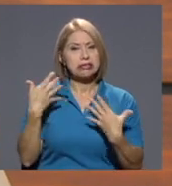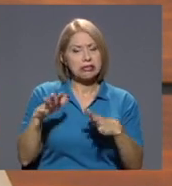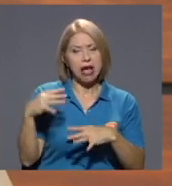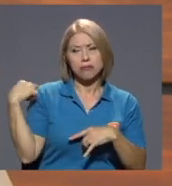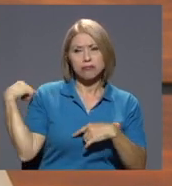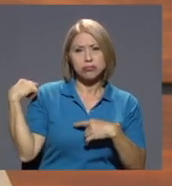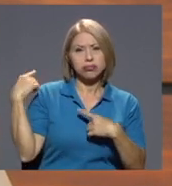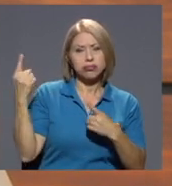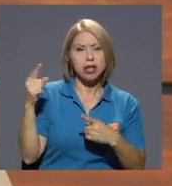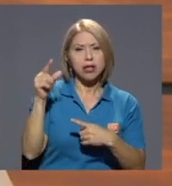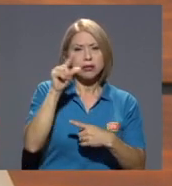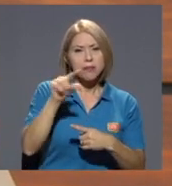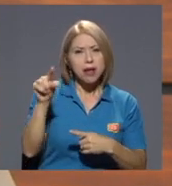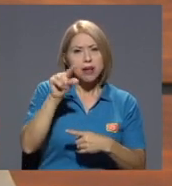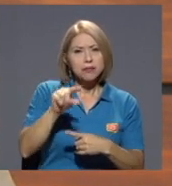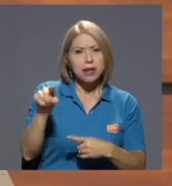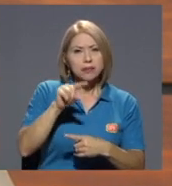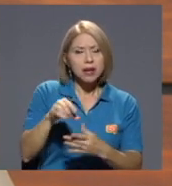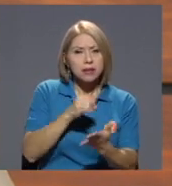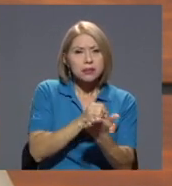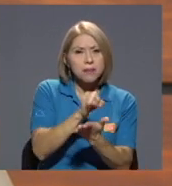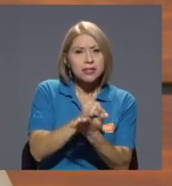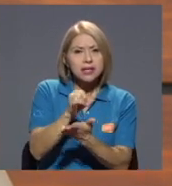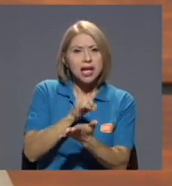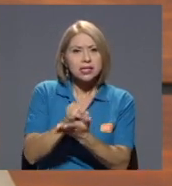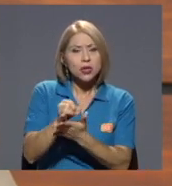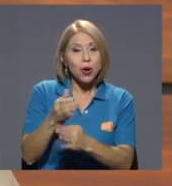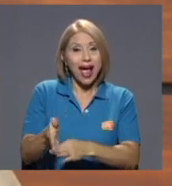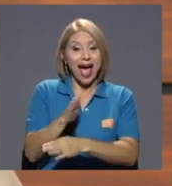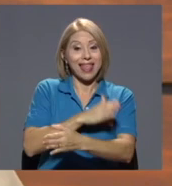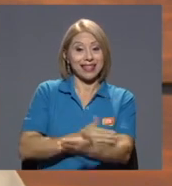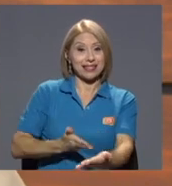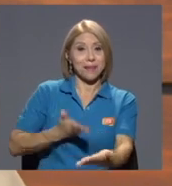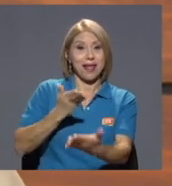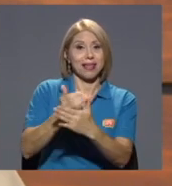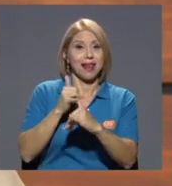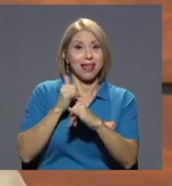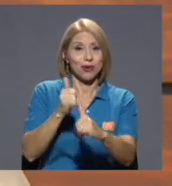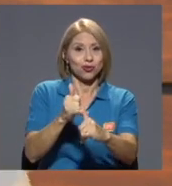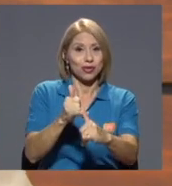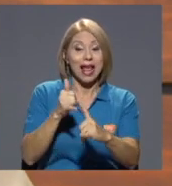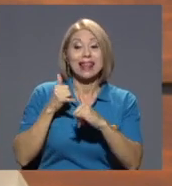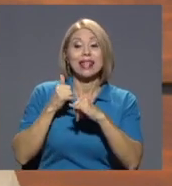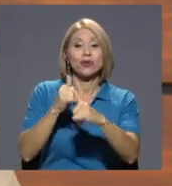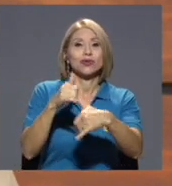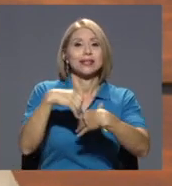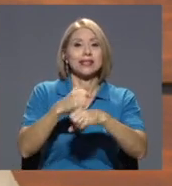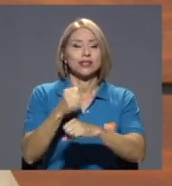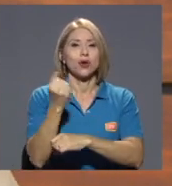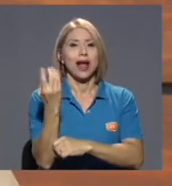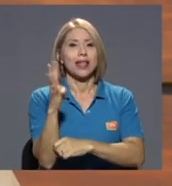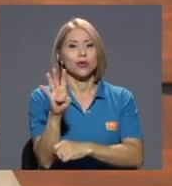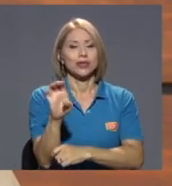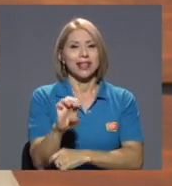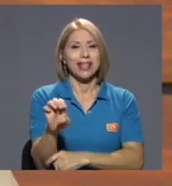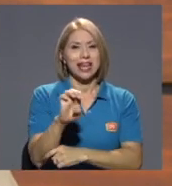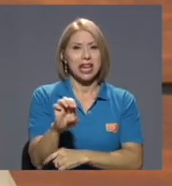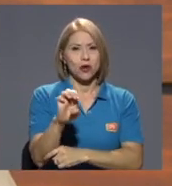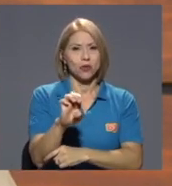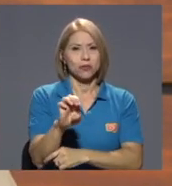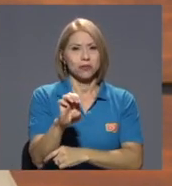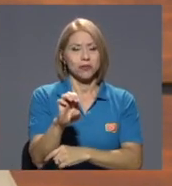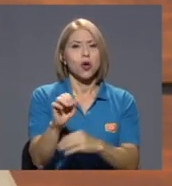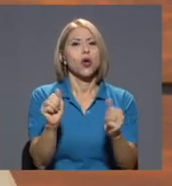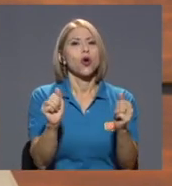investigación previas antes de plantearla se planteó el 14 de enero con un cierre a eso del 21 de